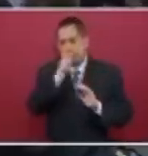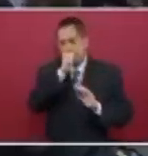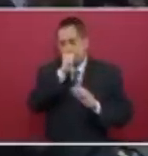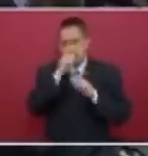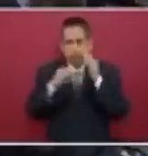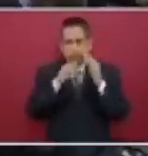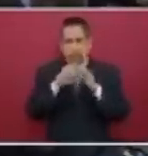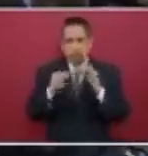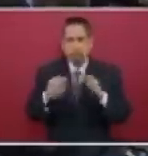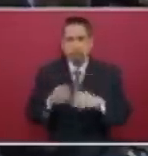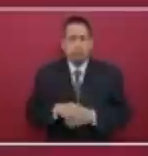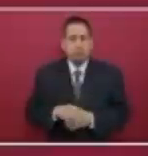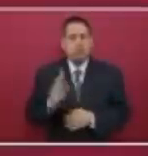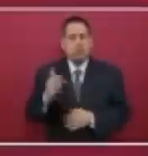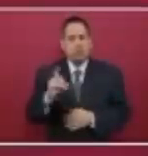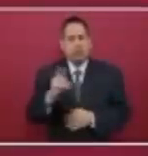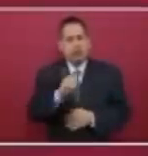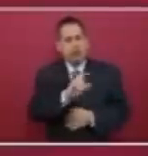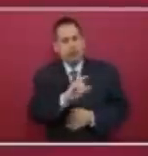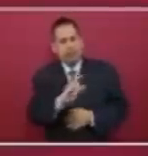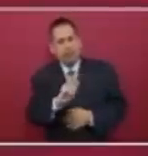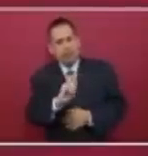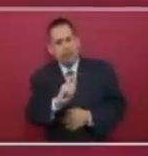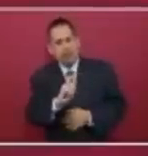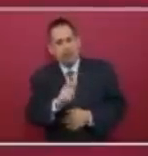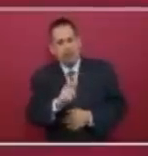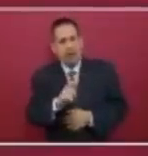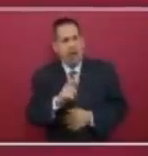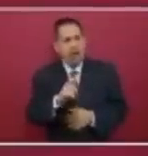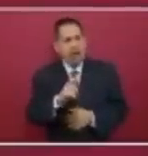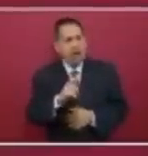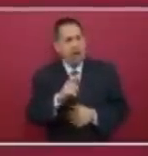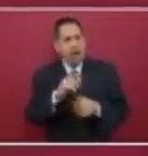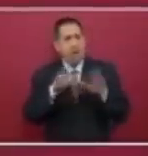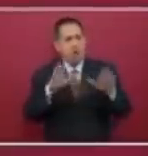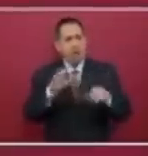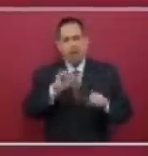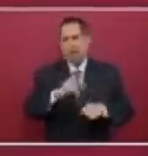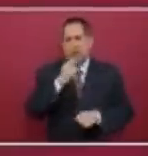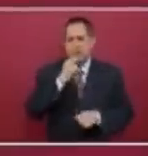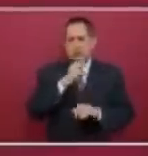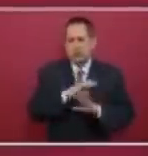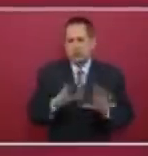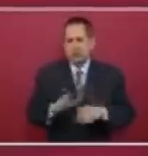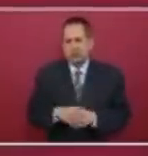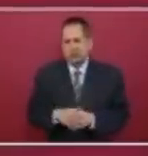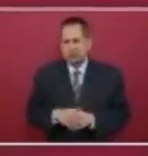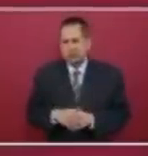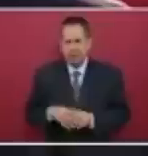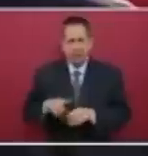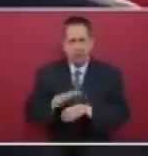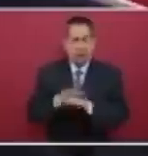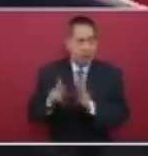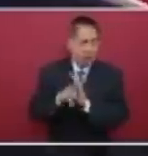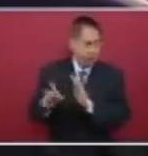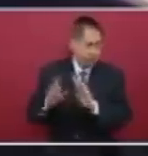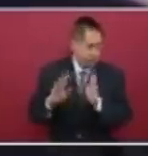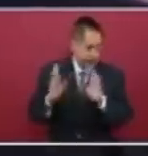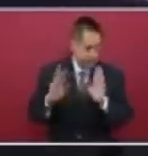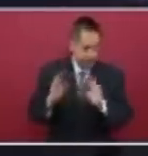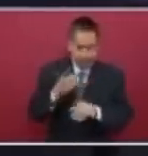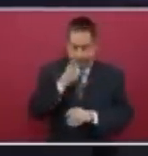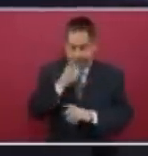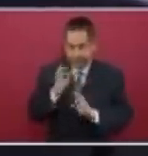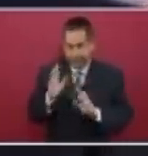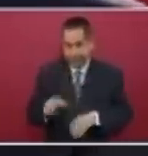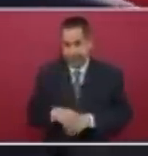diciendo que se está pagando el avión sin ser usado ya no voy a decir que periódico fue el qué